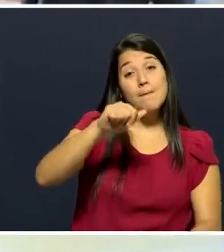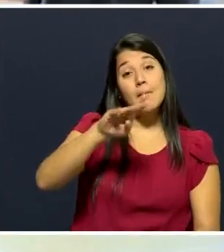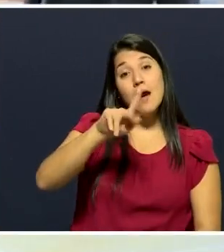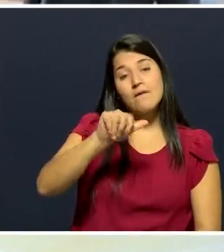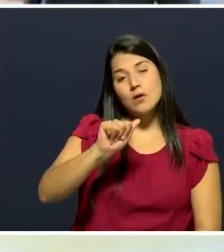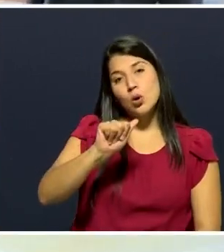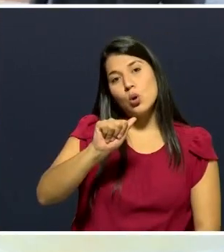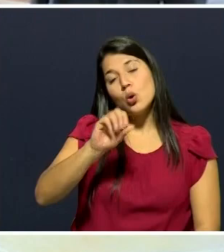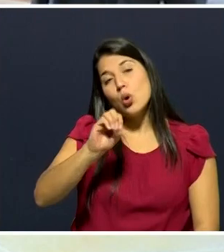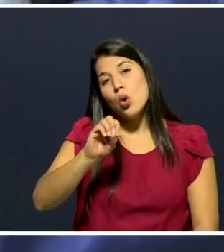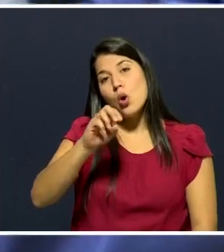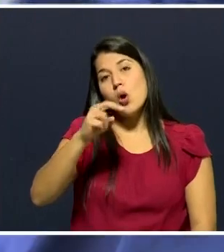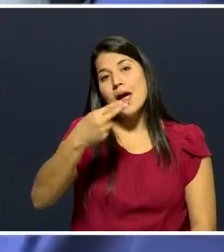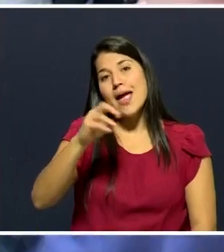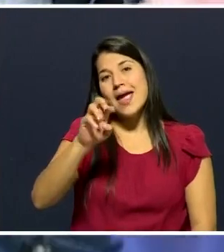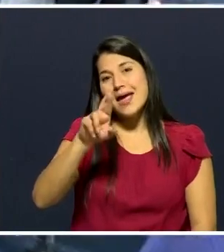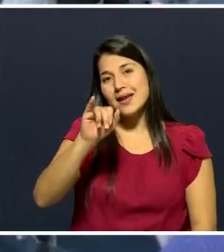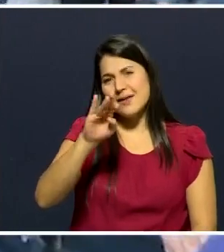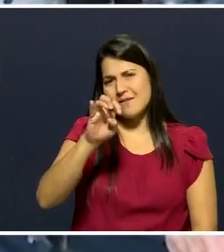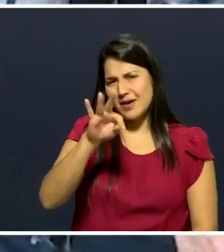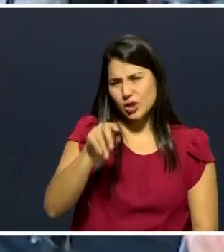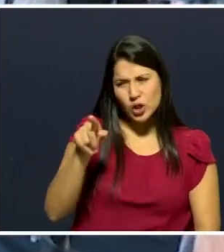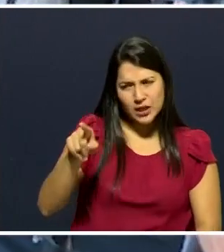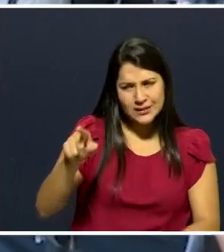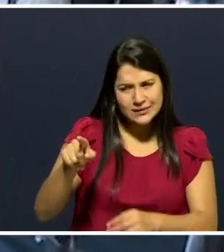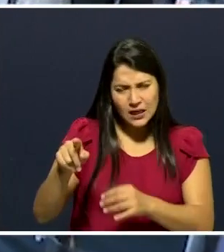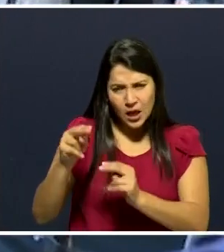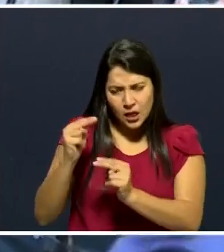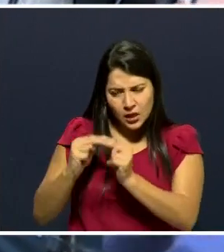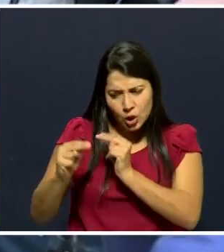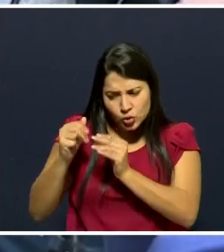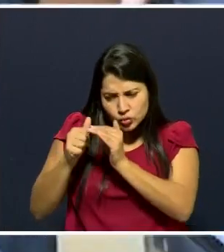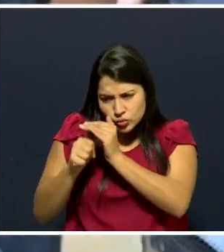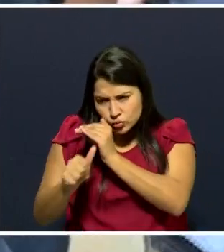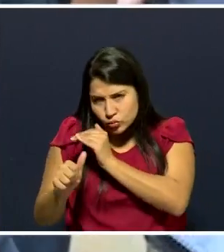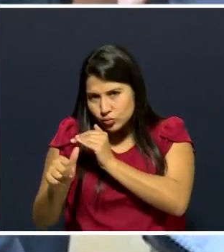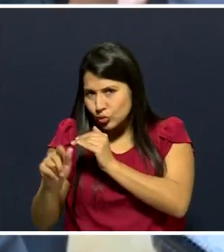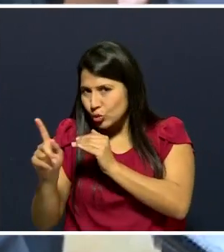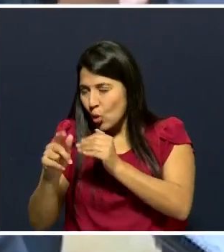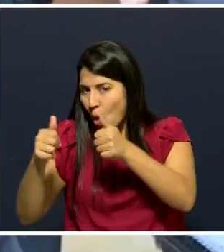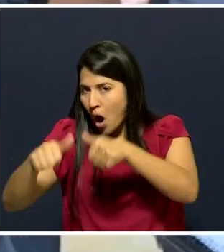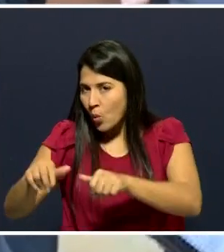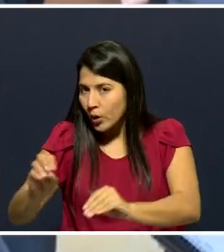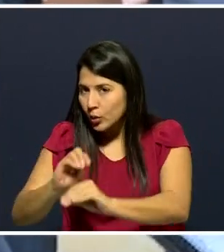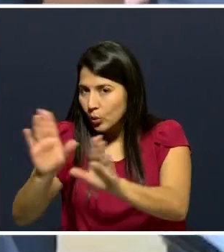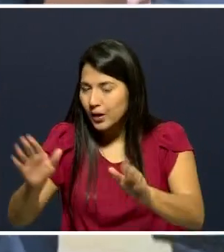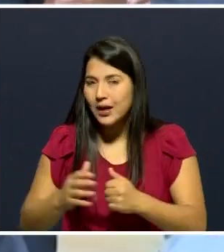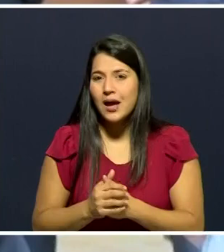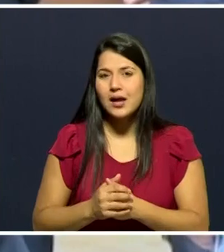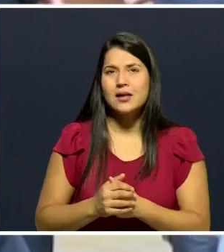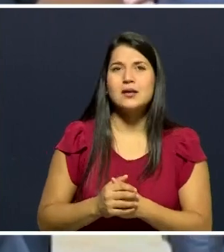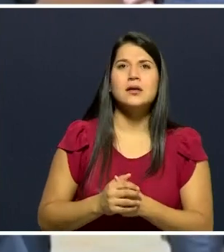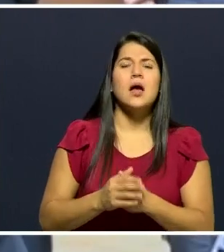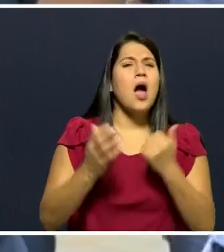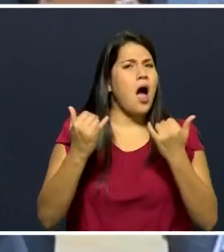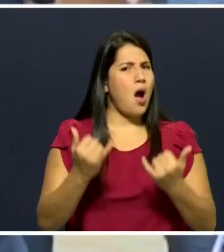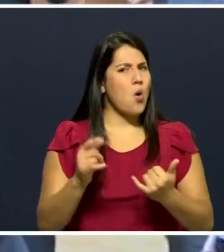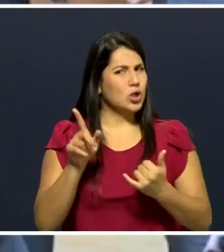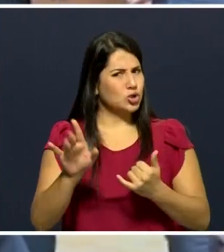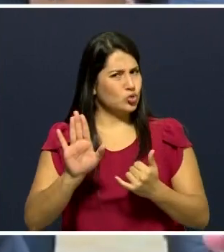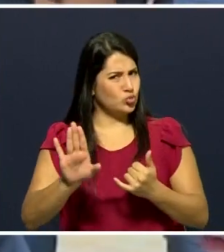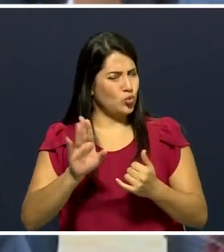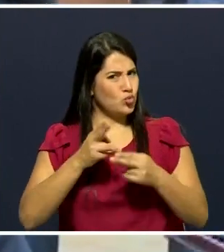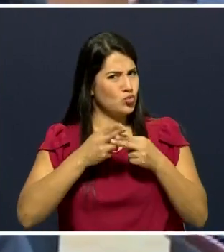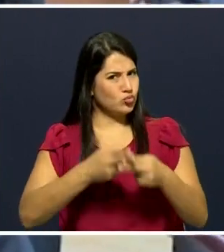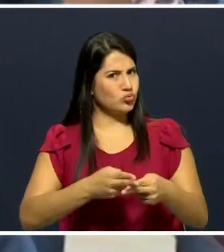negoció por debajo de la mesa, pues no fue un acuerdo tomado en la reunión de fracción. Que la negociación de doña María Vita no fue institucional, no pasó por